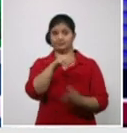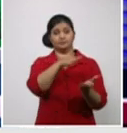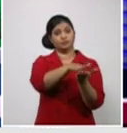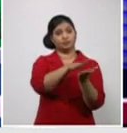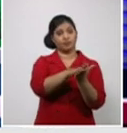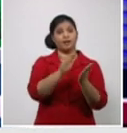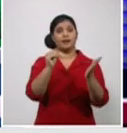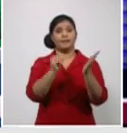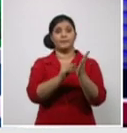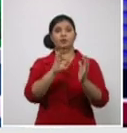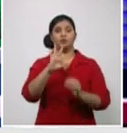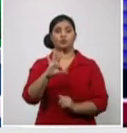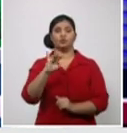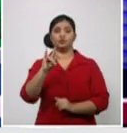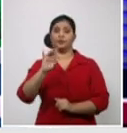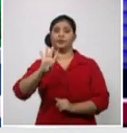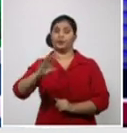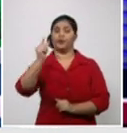1.894